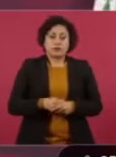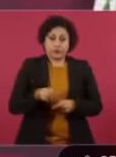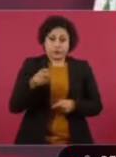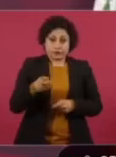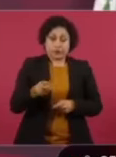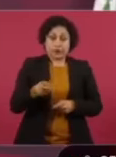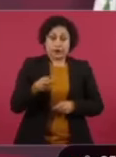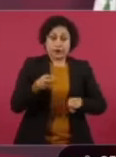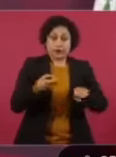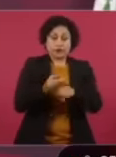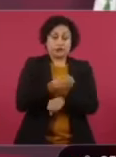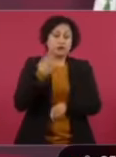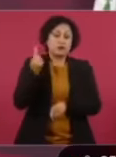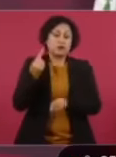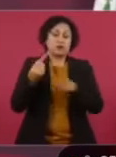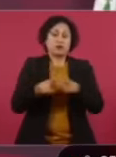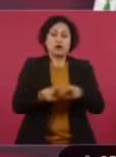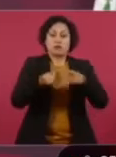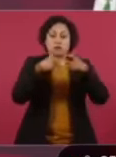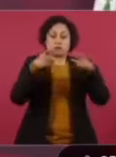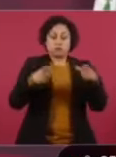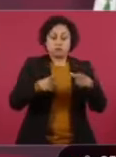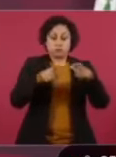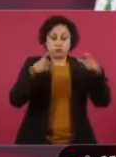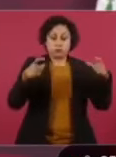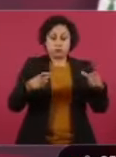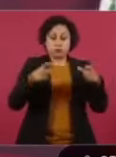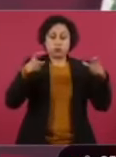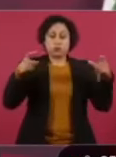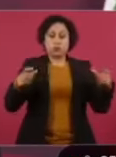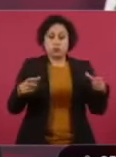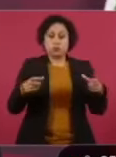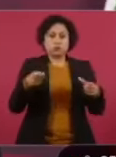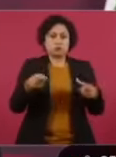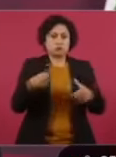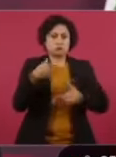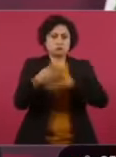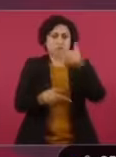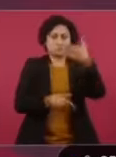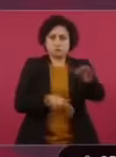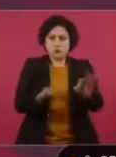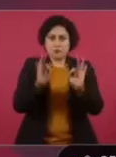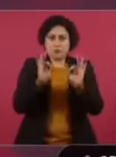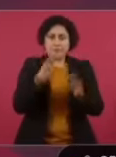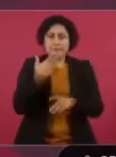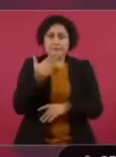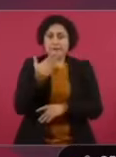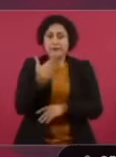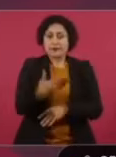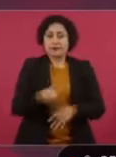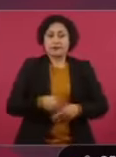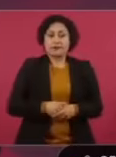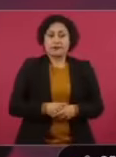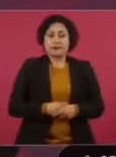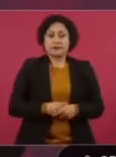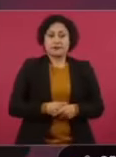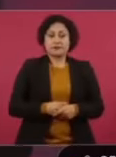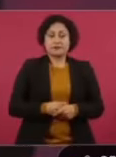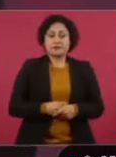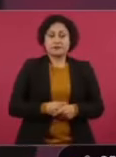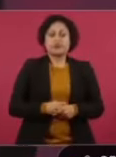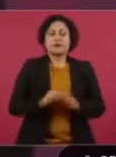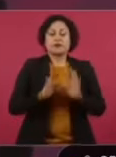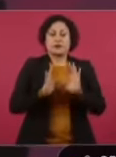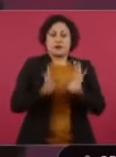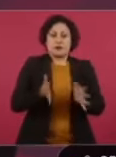mucho, ya ha ido muy bien a Puebla, están llegando nuevas